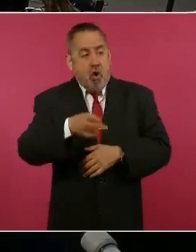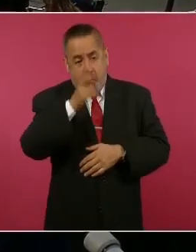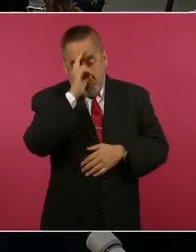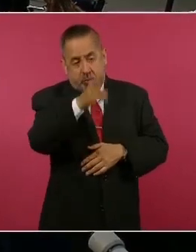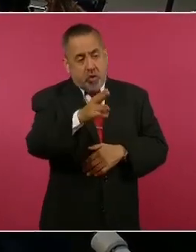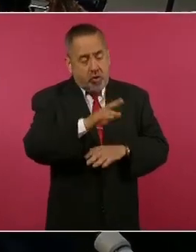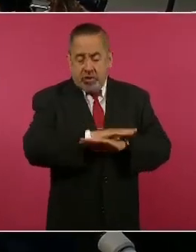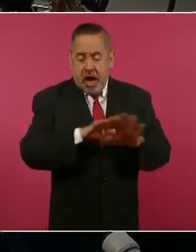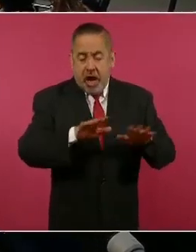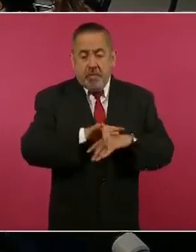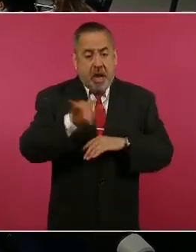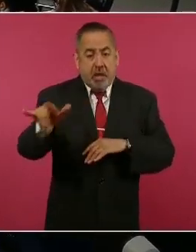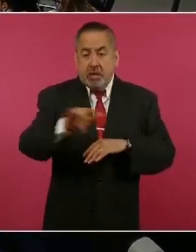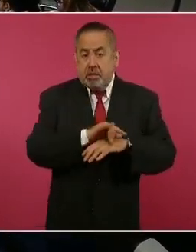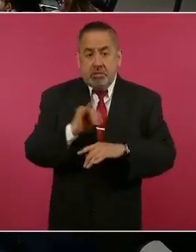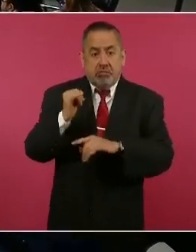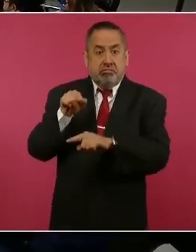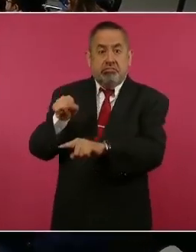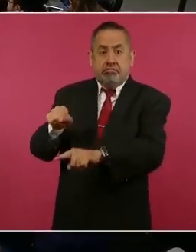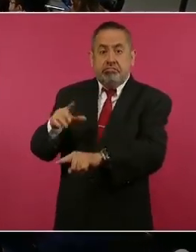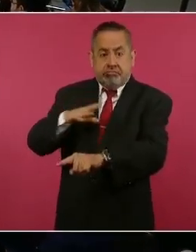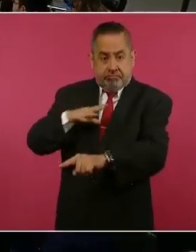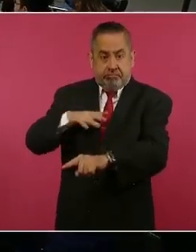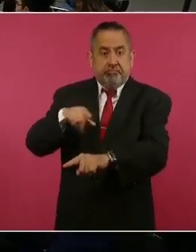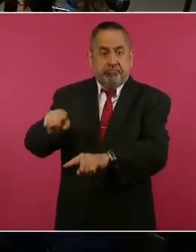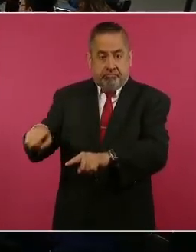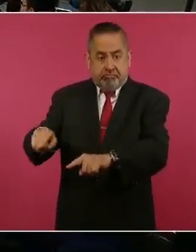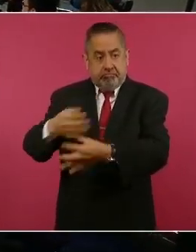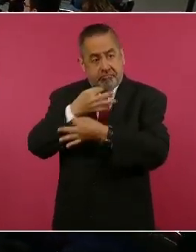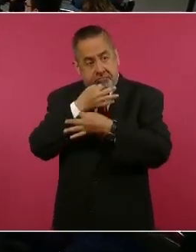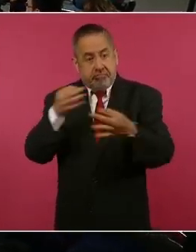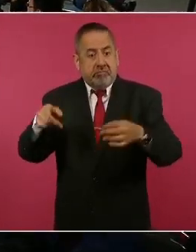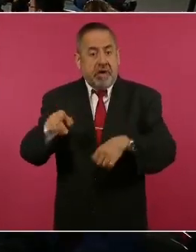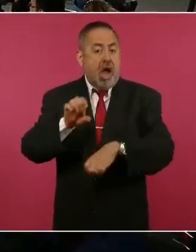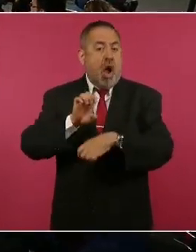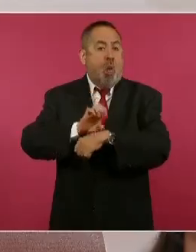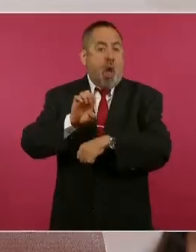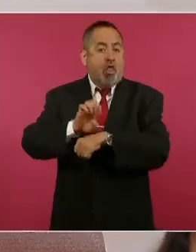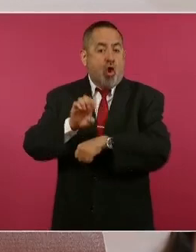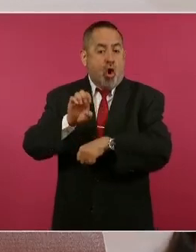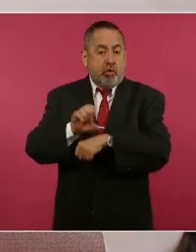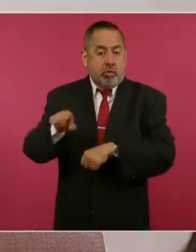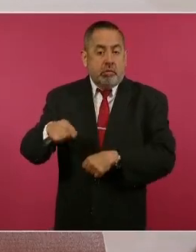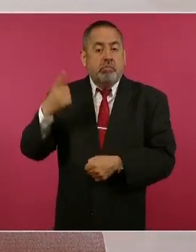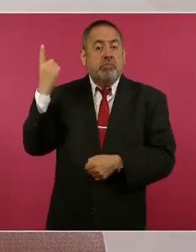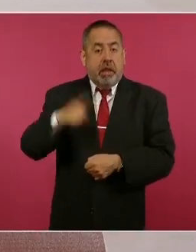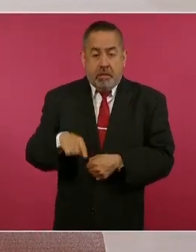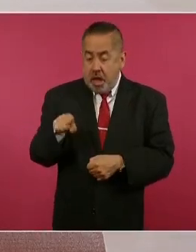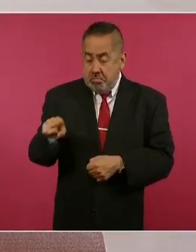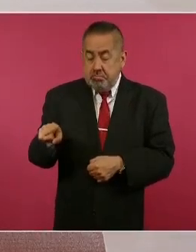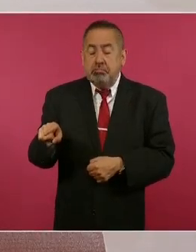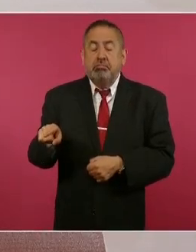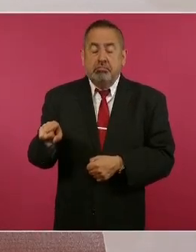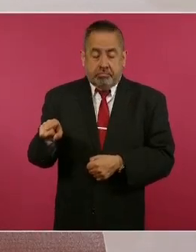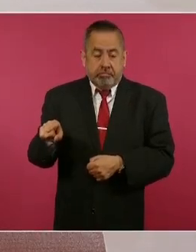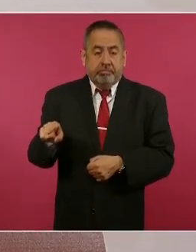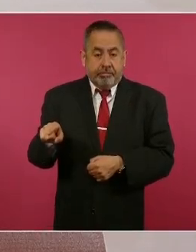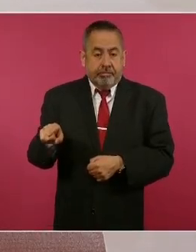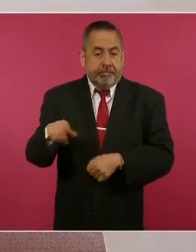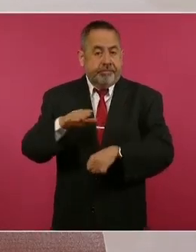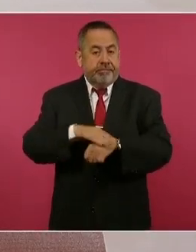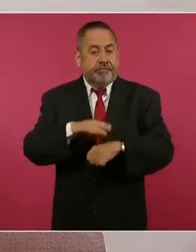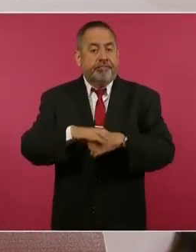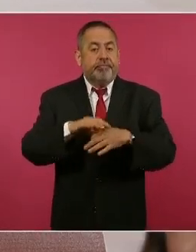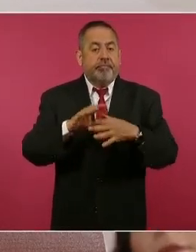los viajes de avión. Fue una orden que dieron. Primero